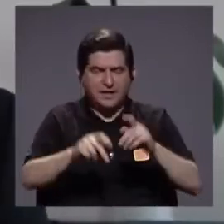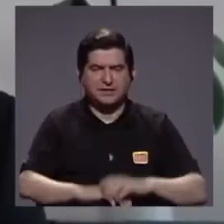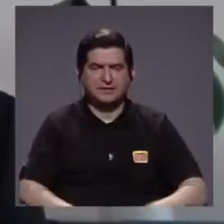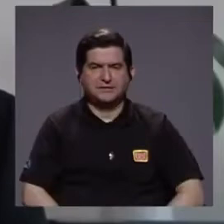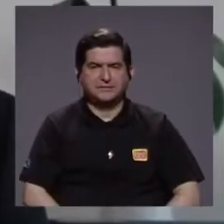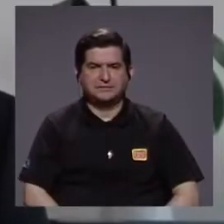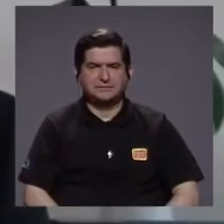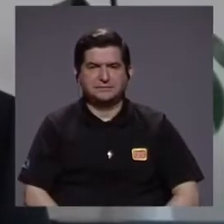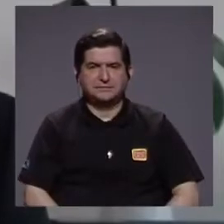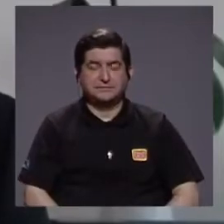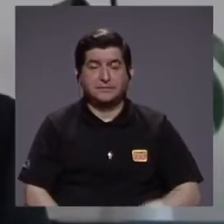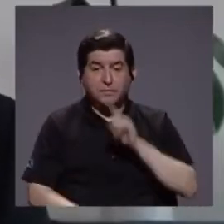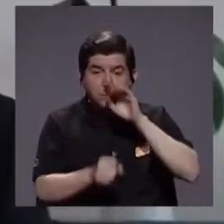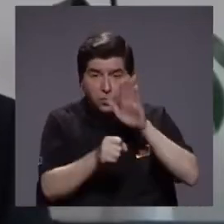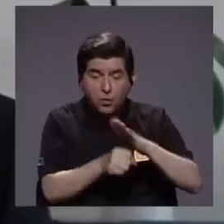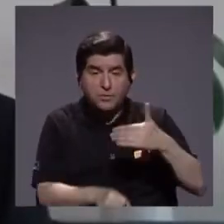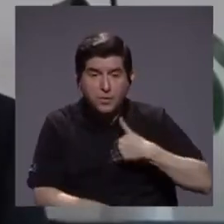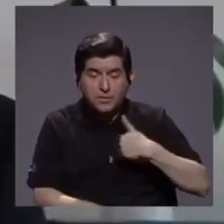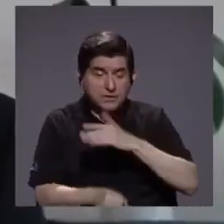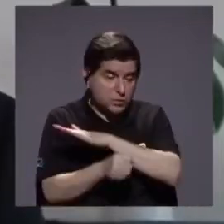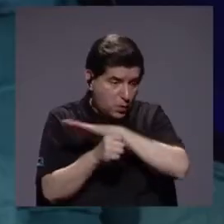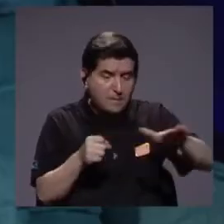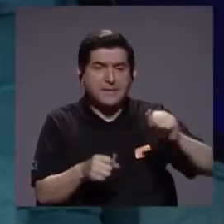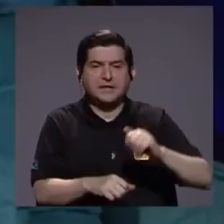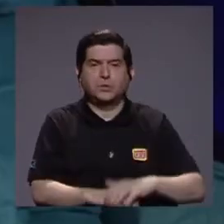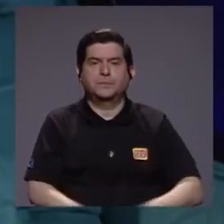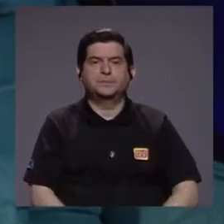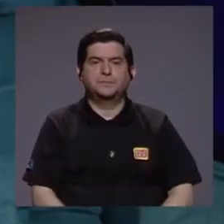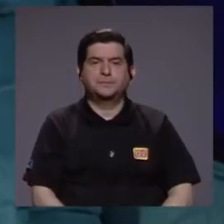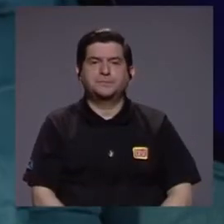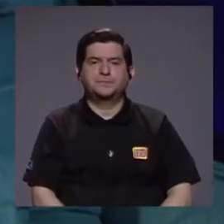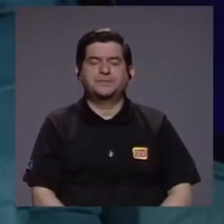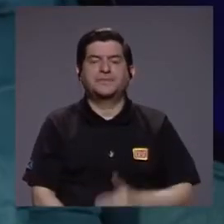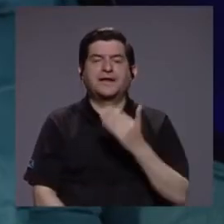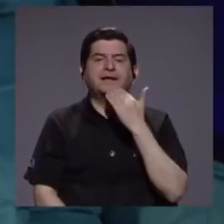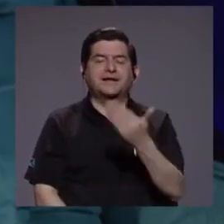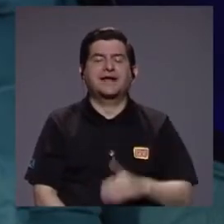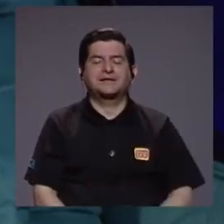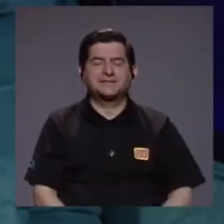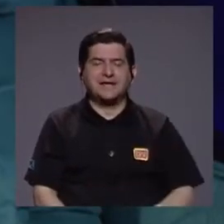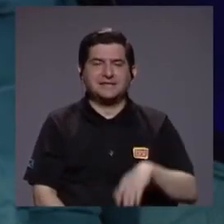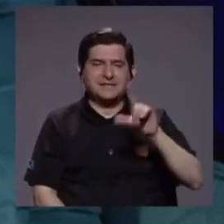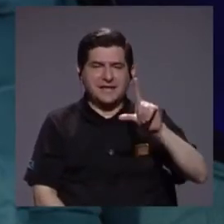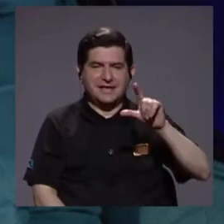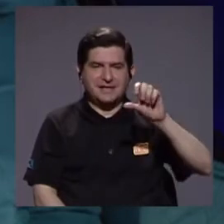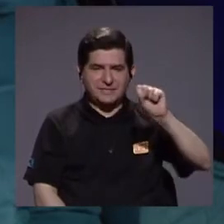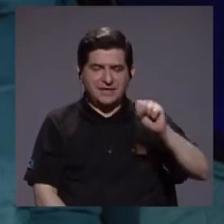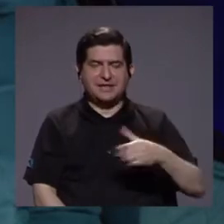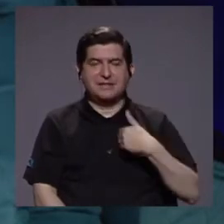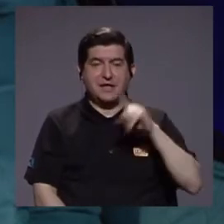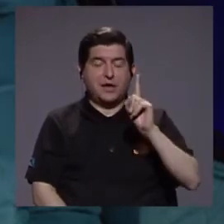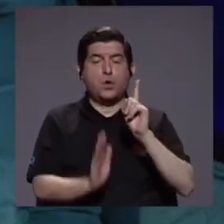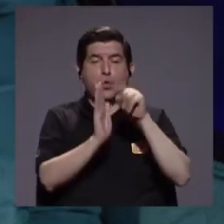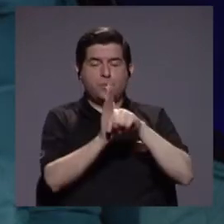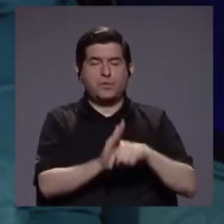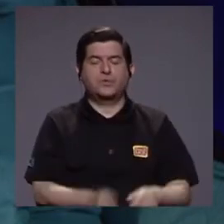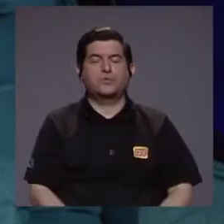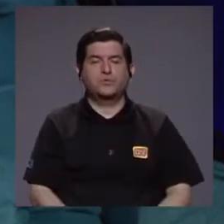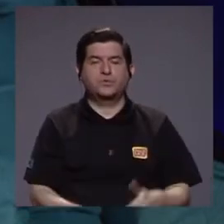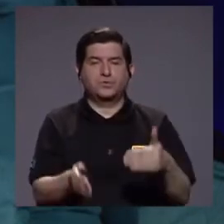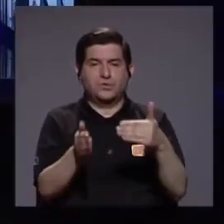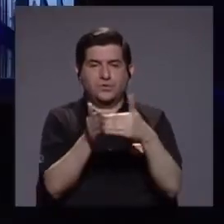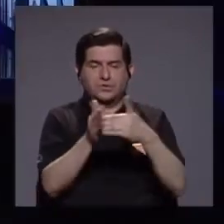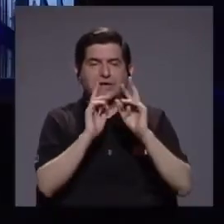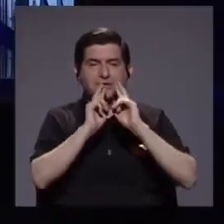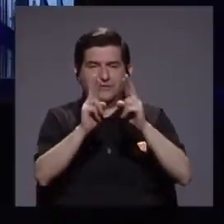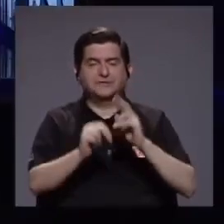oportunidades. Entonces, nuestro compromiso es total en estos temas. Muchas gracias. La señora Lisbeth Salazar cuenta con un minuto para su